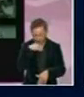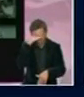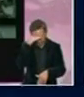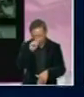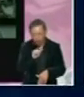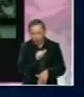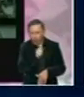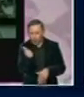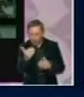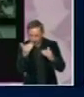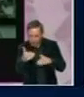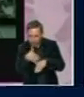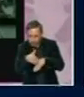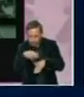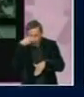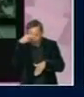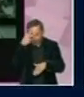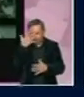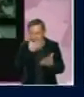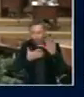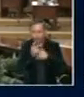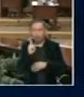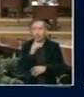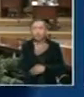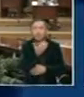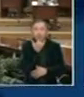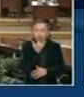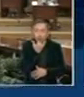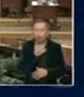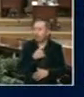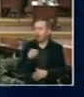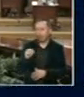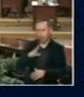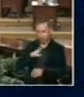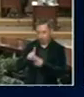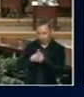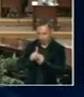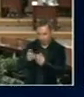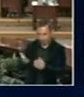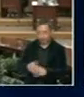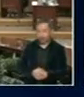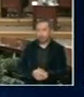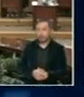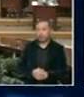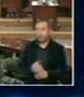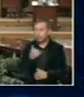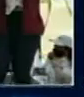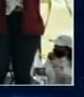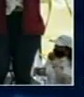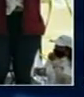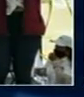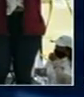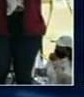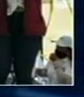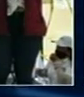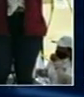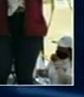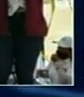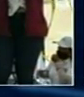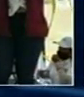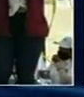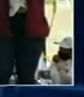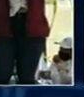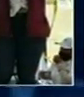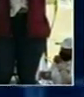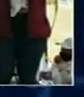partido debiéramos inclinarnos y demás. Parece que hay un intento otra vez de victimización. Si